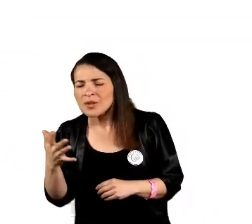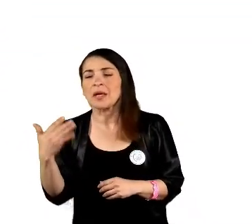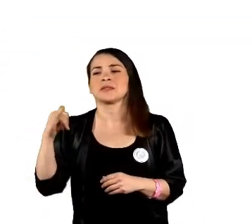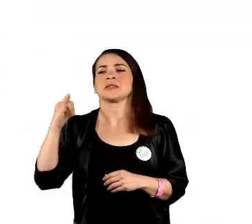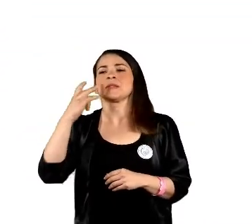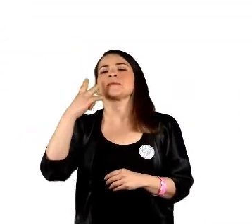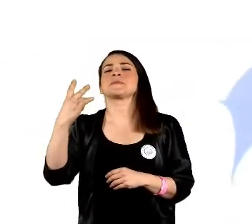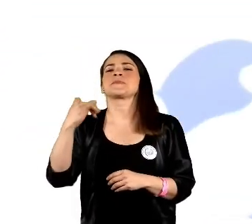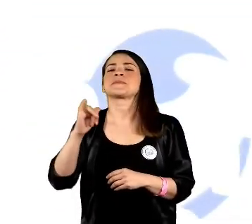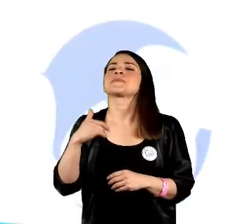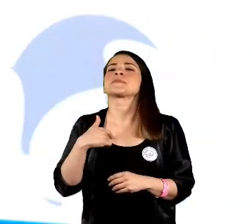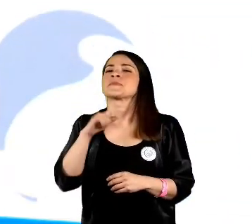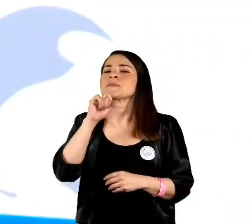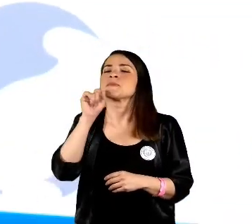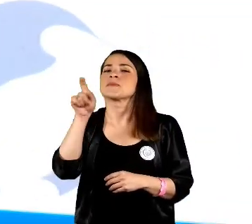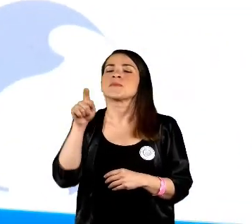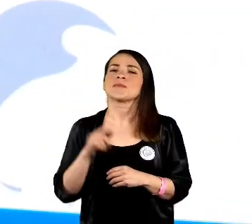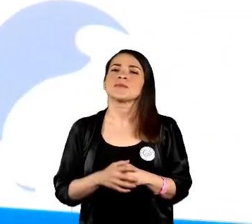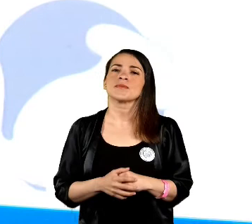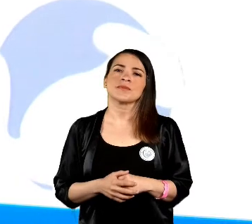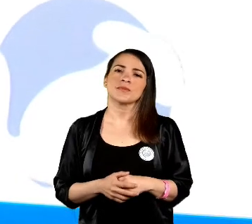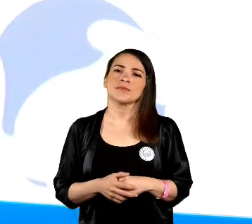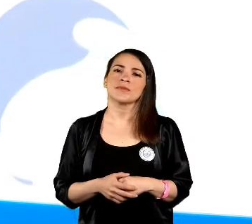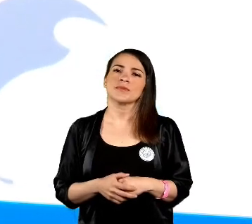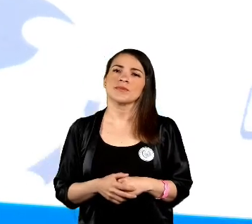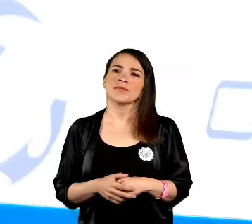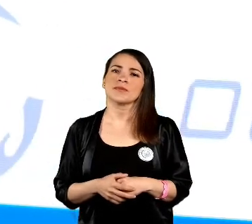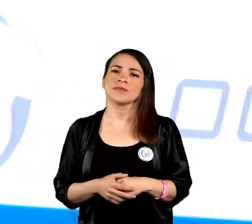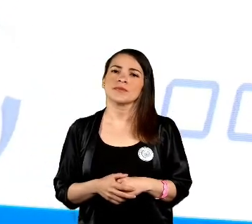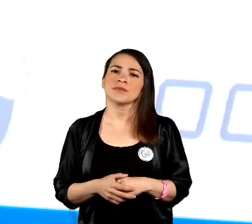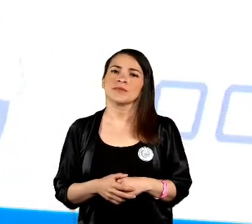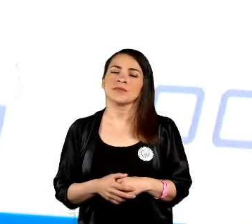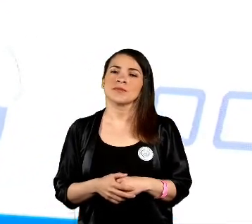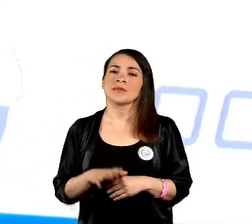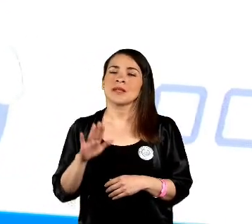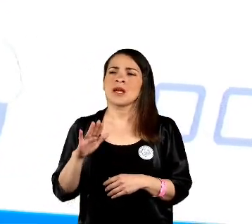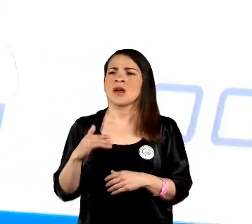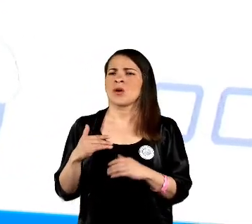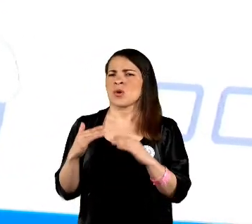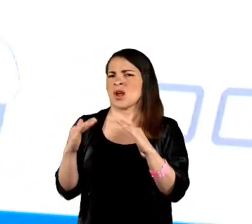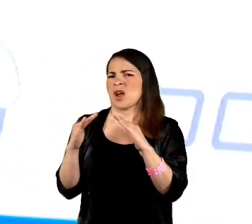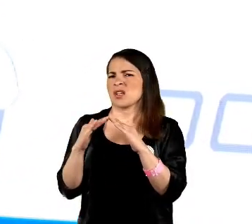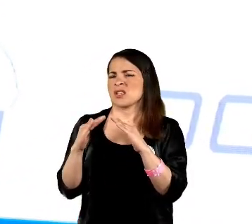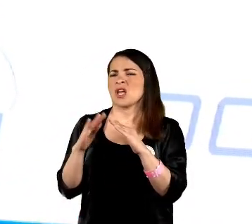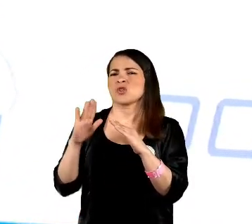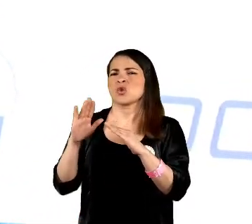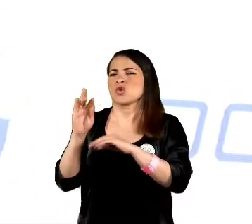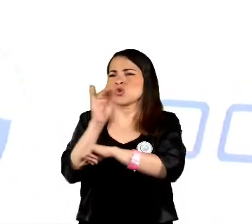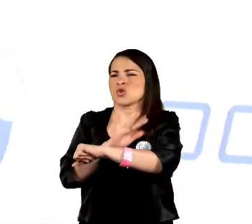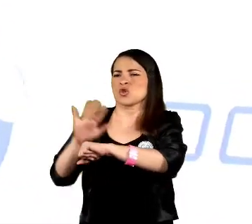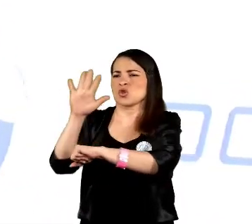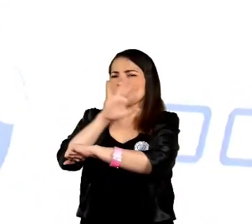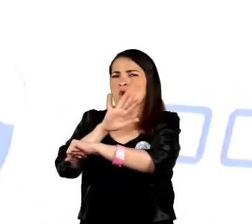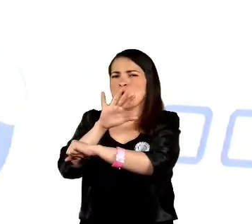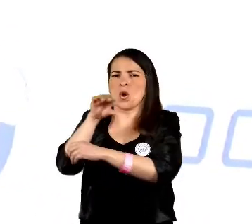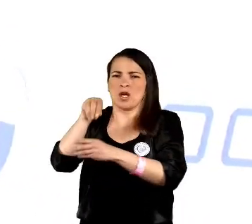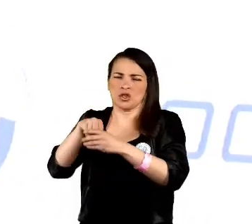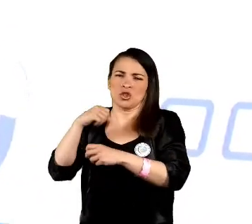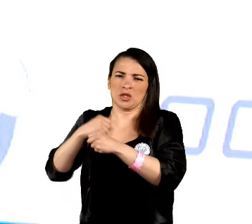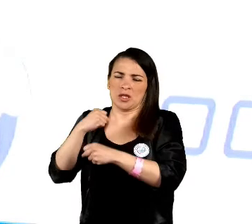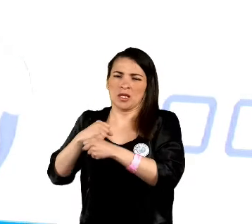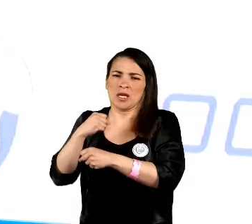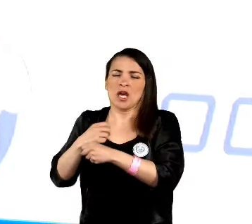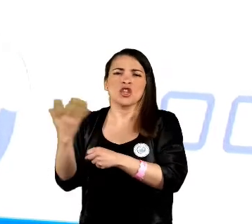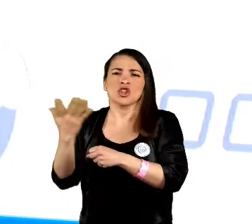Sí la pregunta es la siguiente representó a una casa de Software que está en Centroamérica Y estamos pensando en adquirir